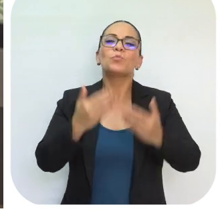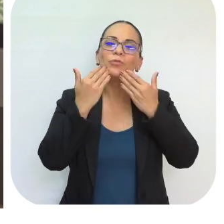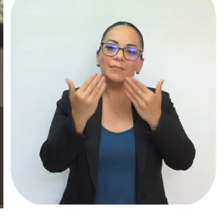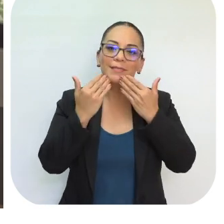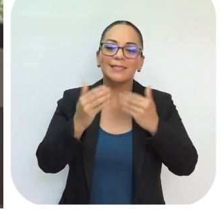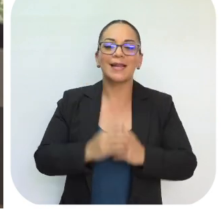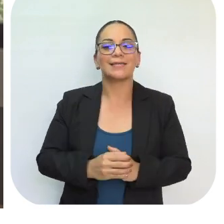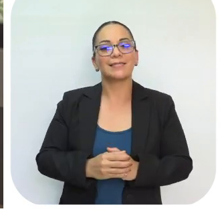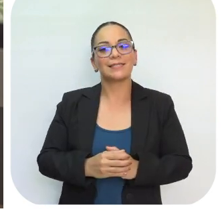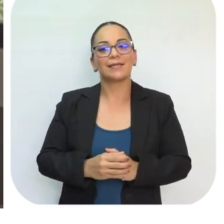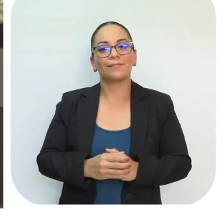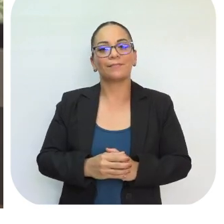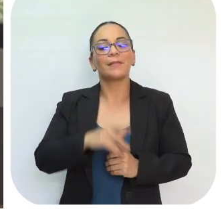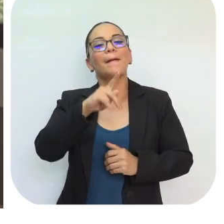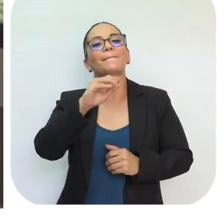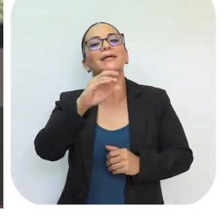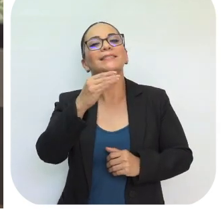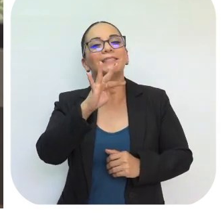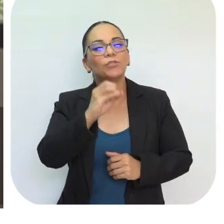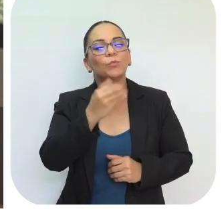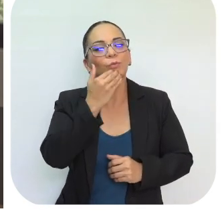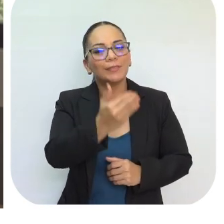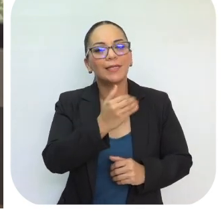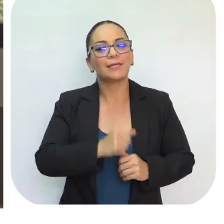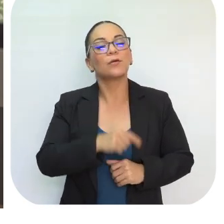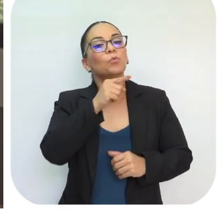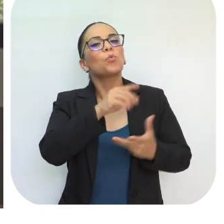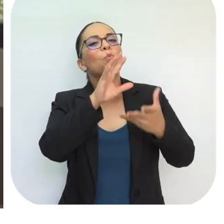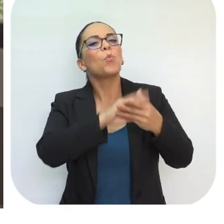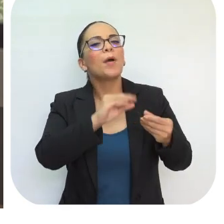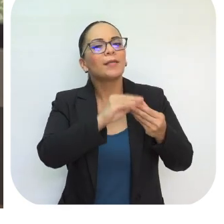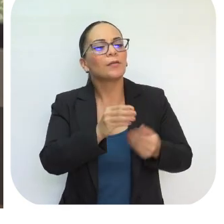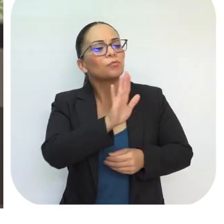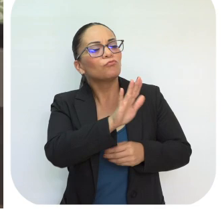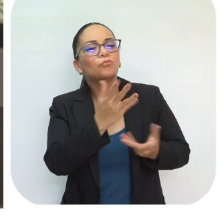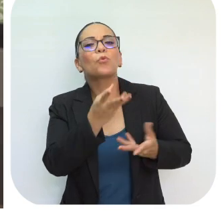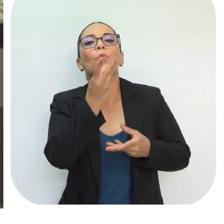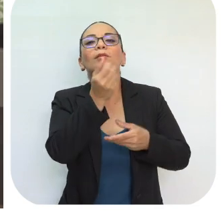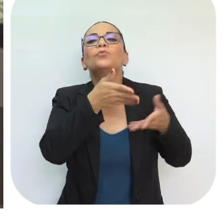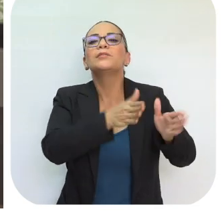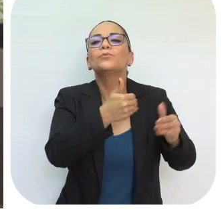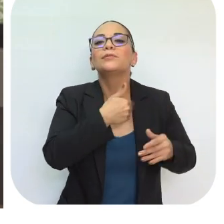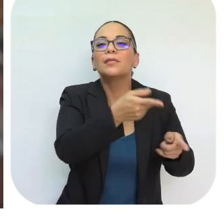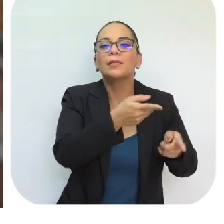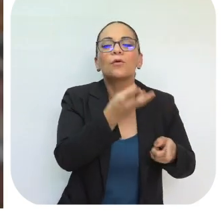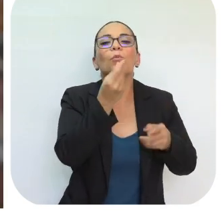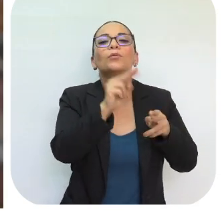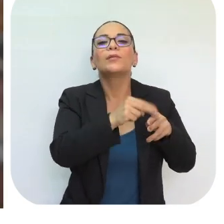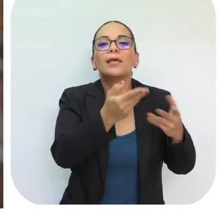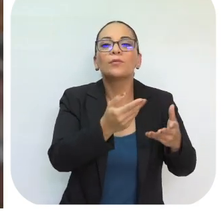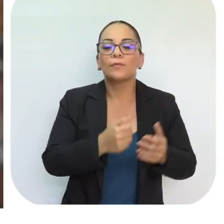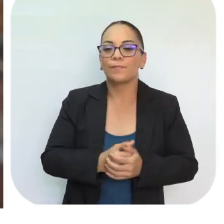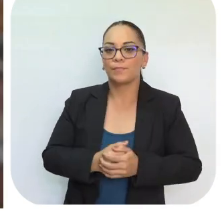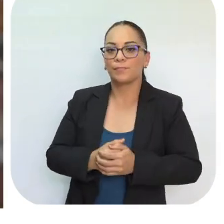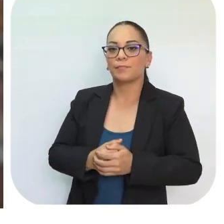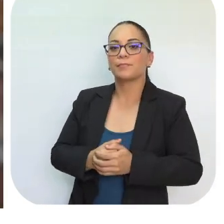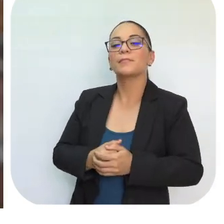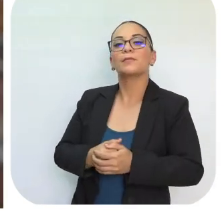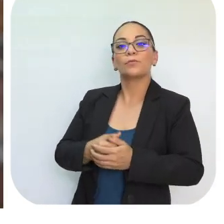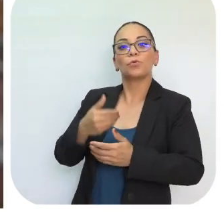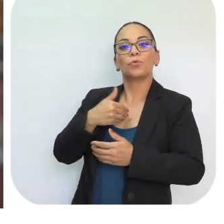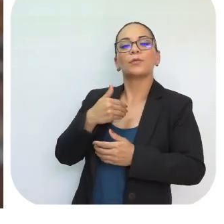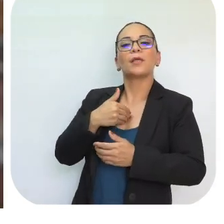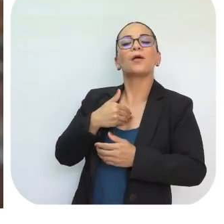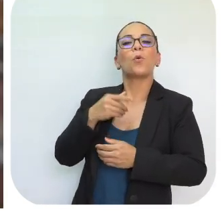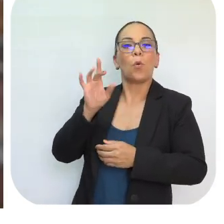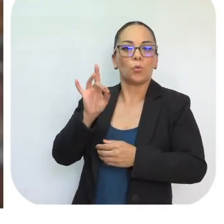don Pachito. Cuéntenos de usted. ¿Cuántos hijos tuvo? ¿Y nietos? Sí. ¿Cómo?